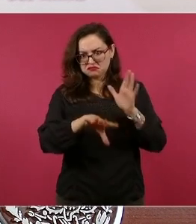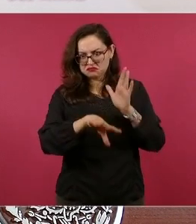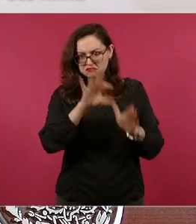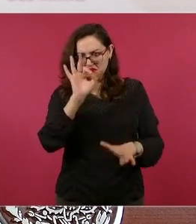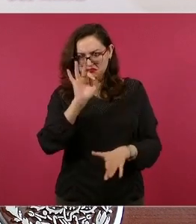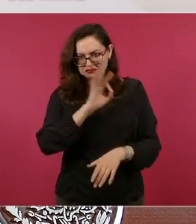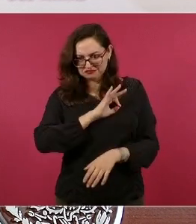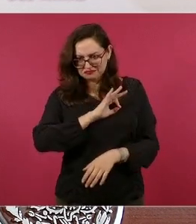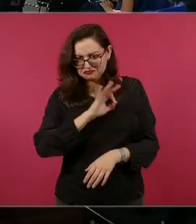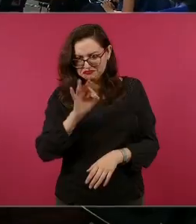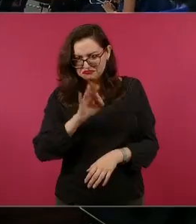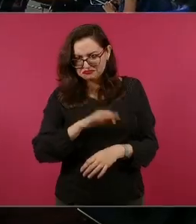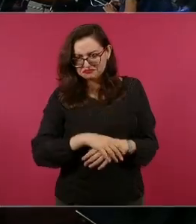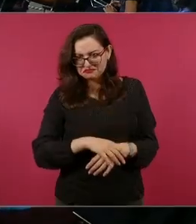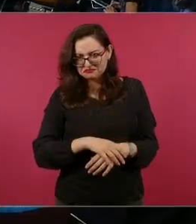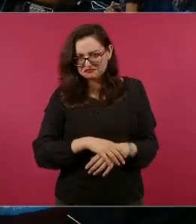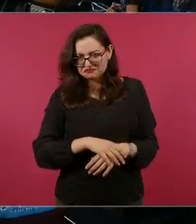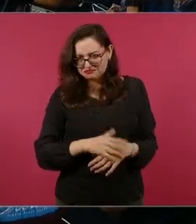Si tuvo